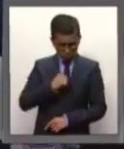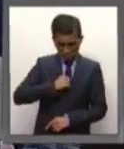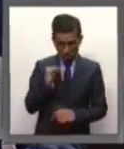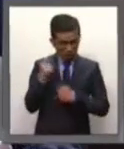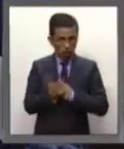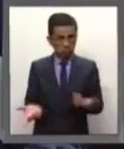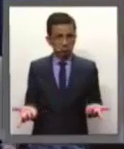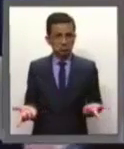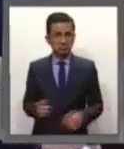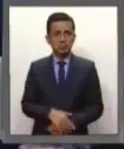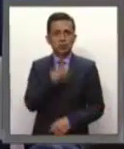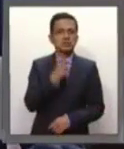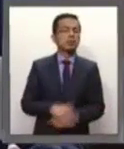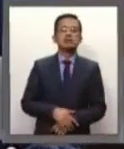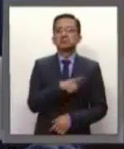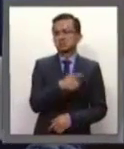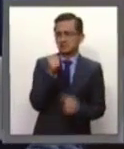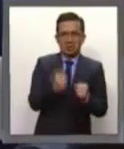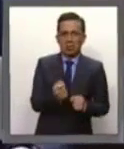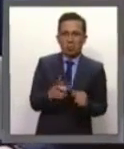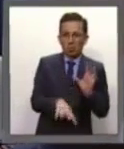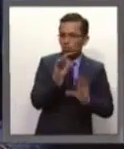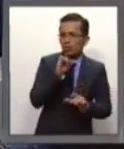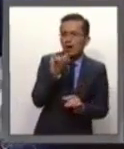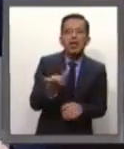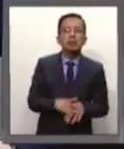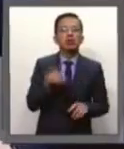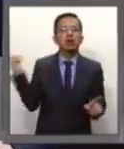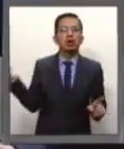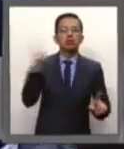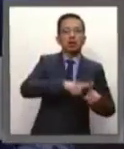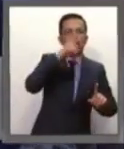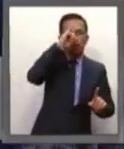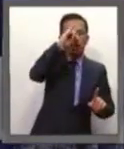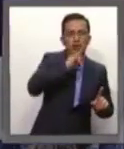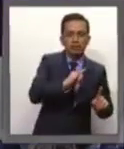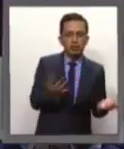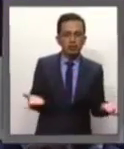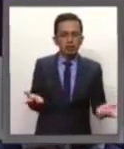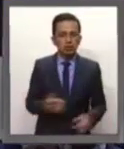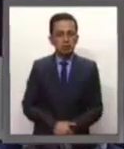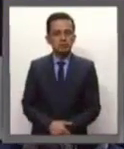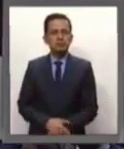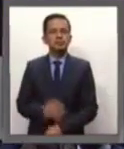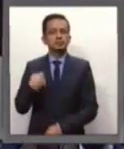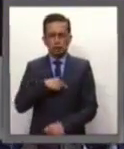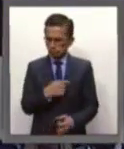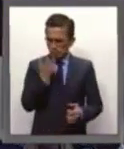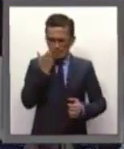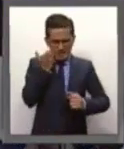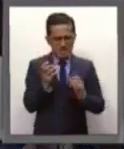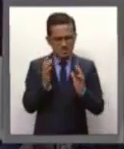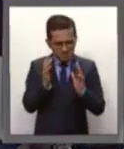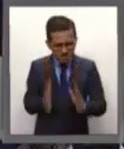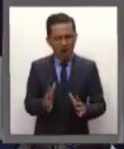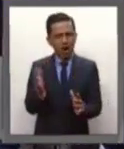lo iba a encontrar, es su patrón, no están funcionando las cosas. Nosotros sí estamos a favor de que haya una